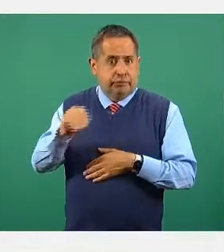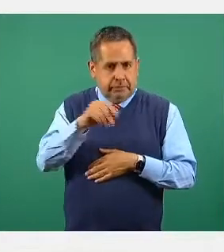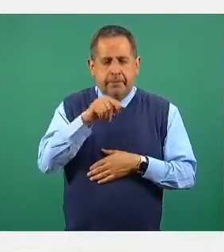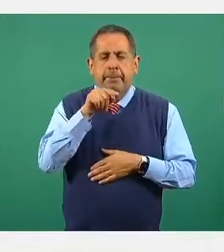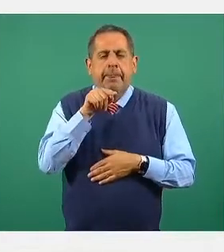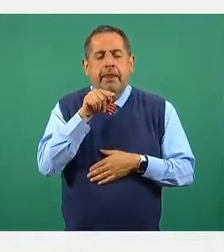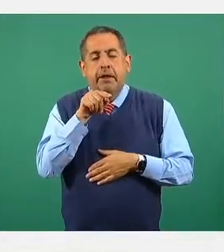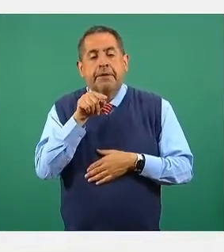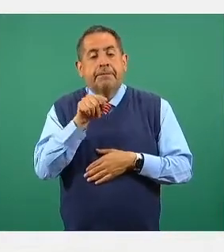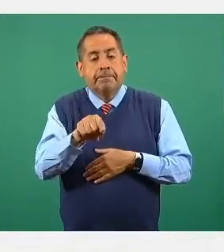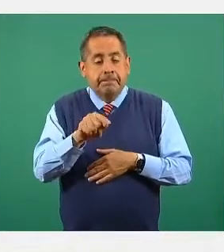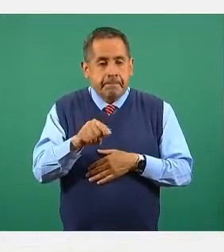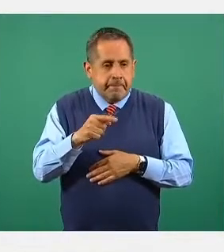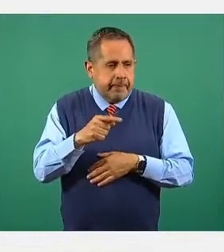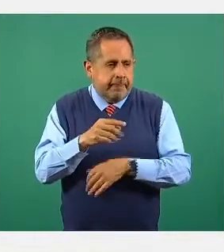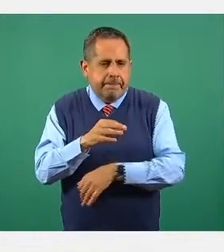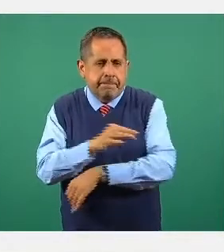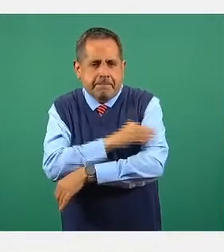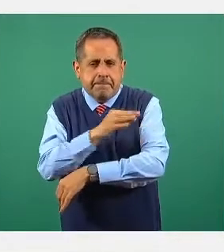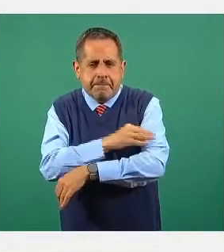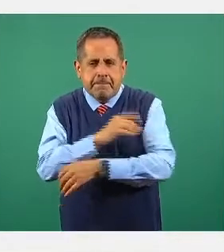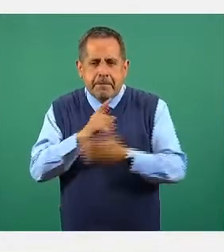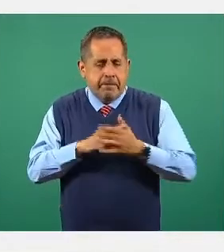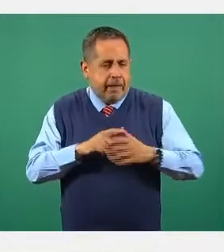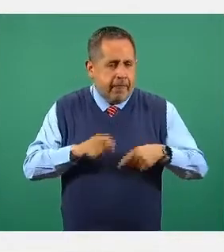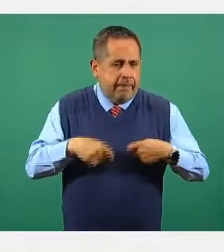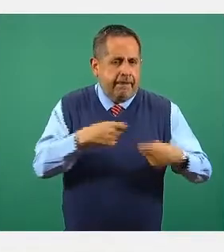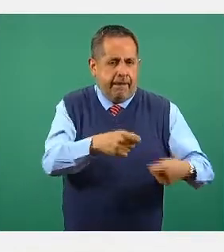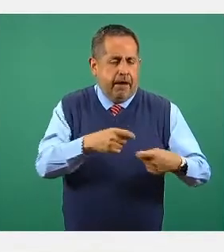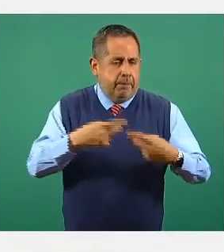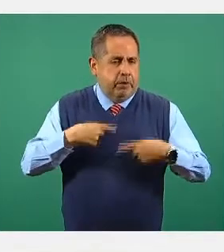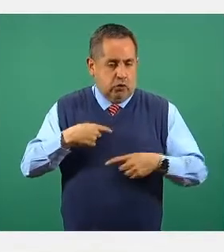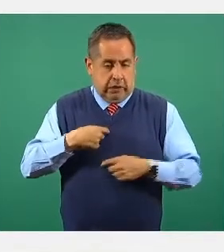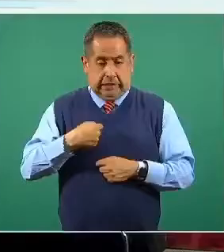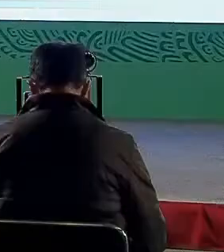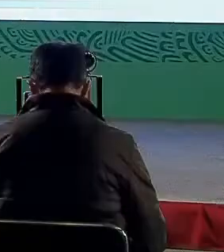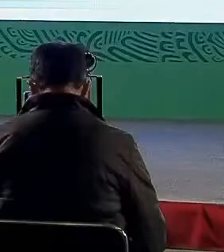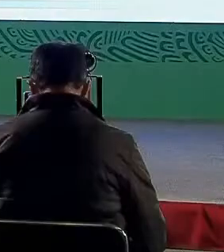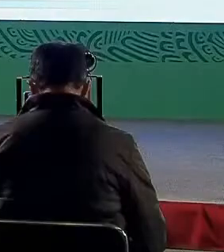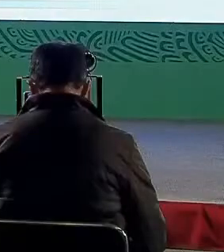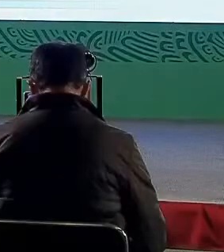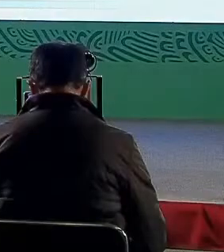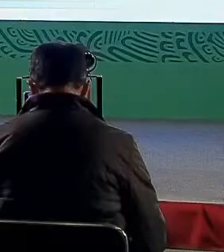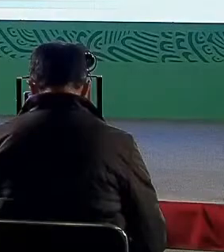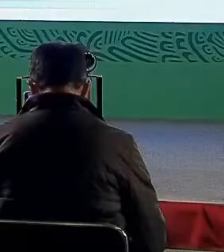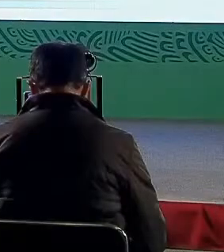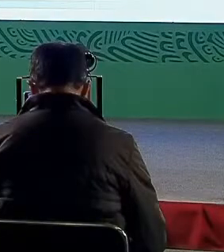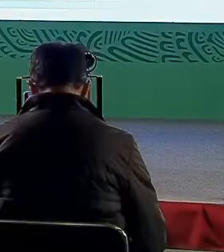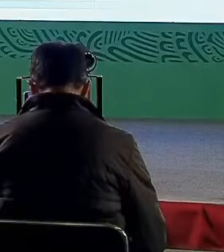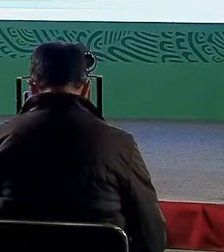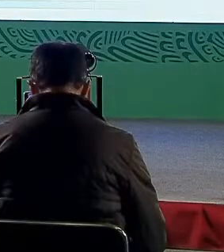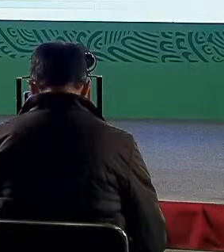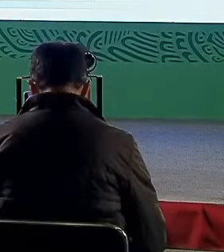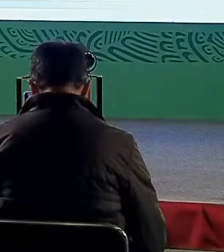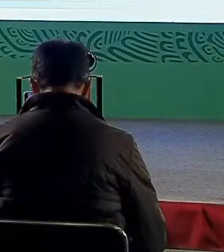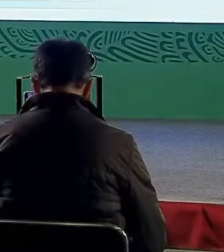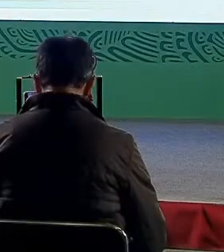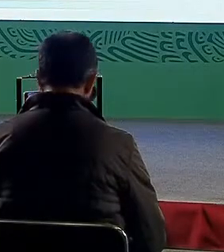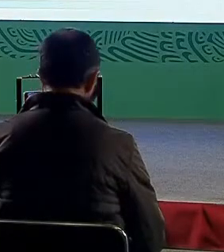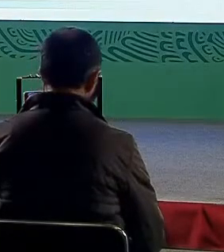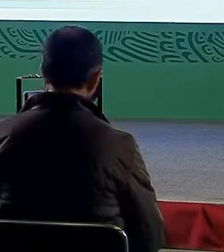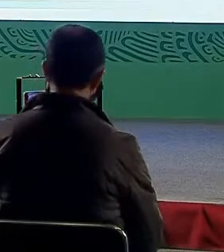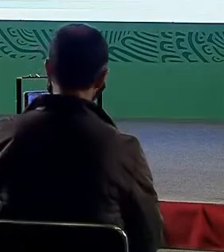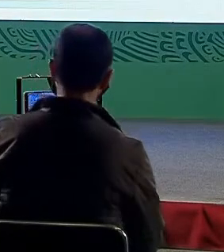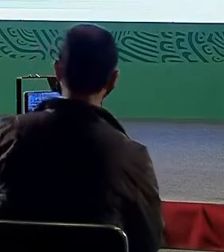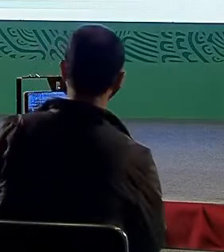los integrantes a los cuales les toca aplicar la vacuna, que es personal de enfermería o